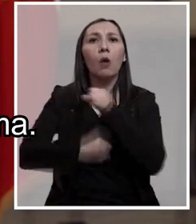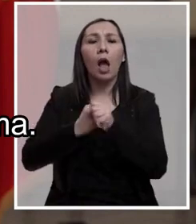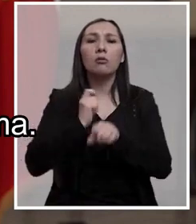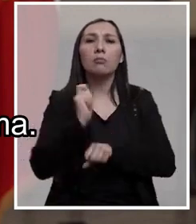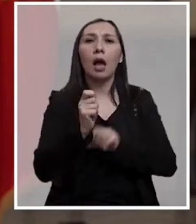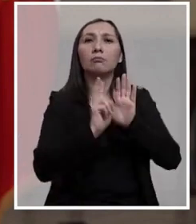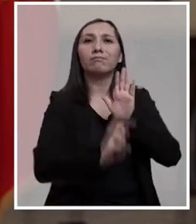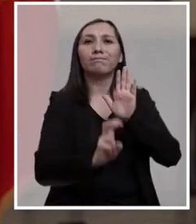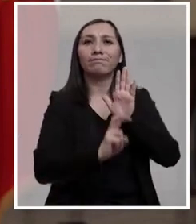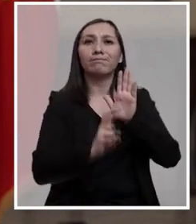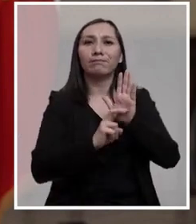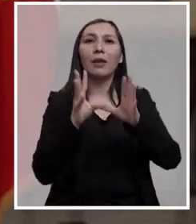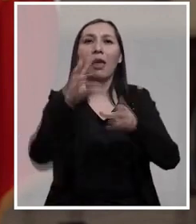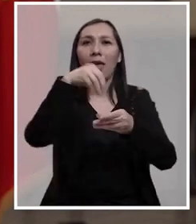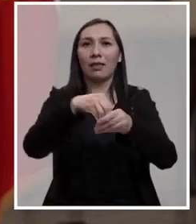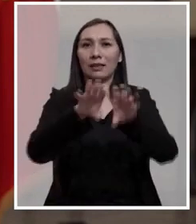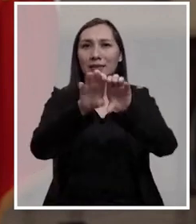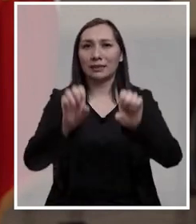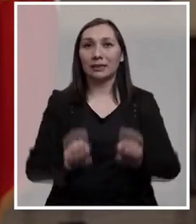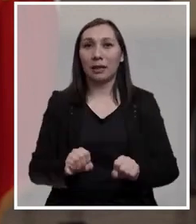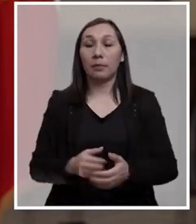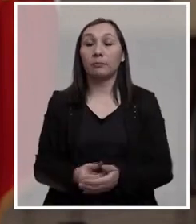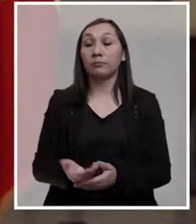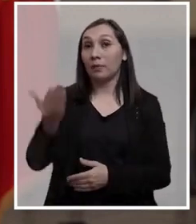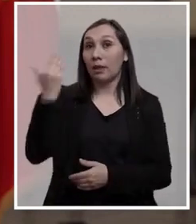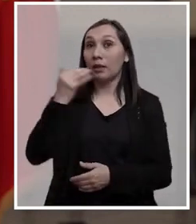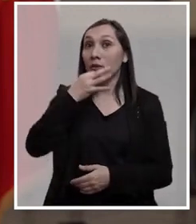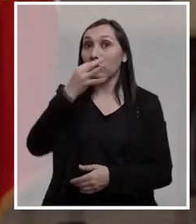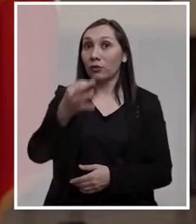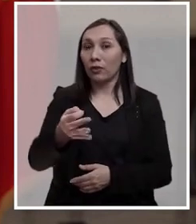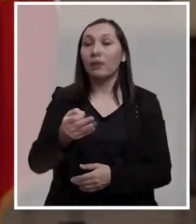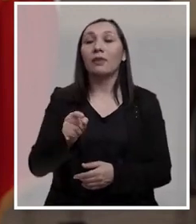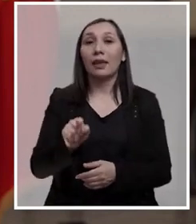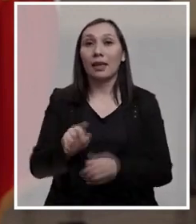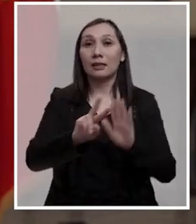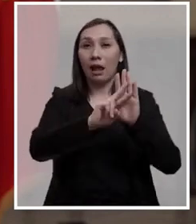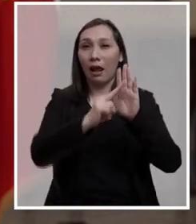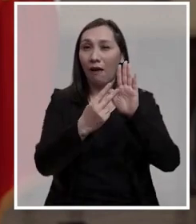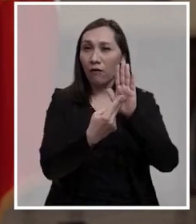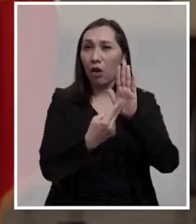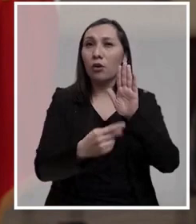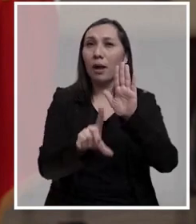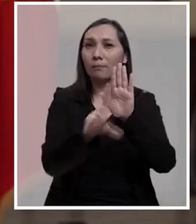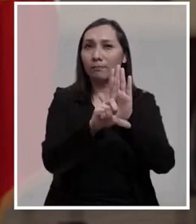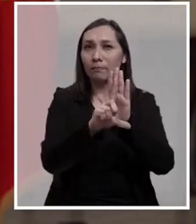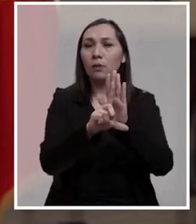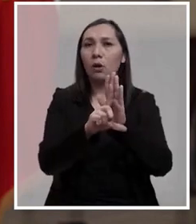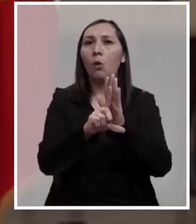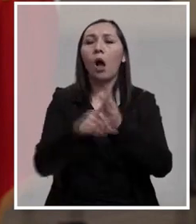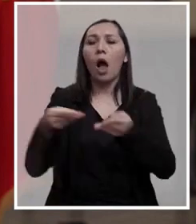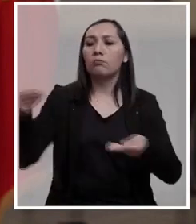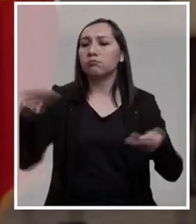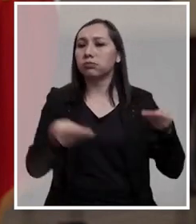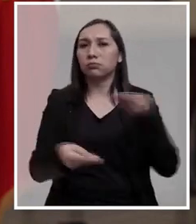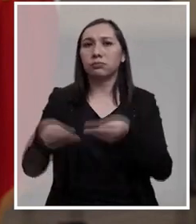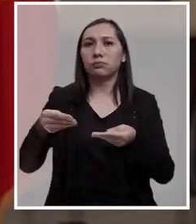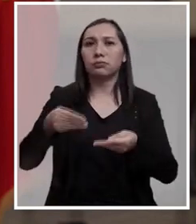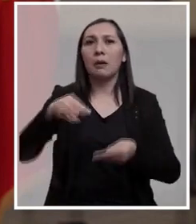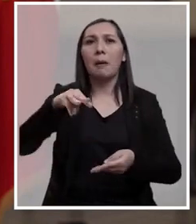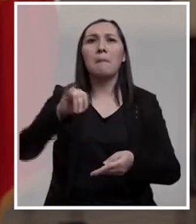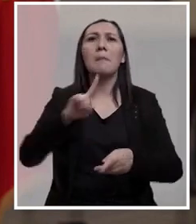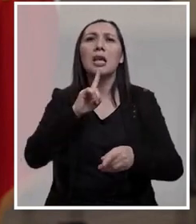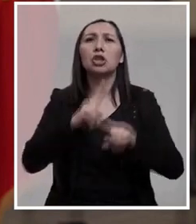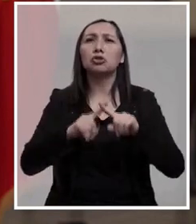cotizados en el sistema como es señalado anteriormente esta reforma establece un sistema contributivo mixto